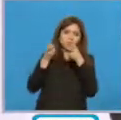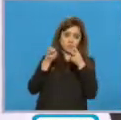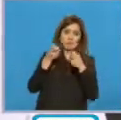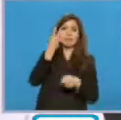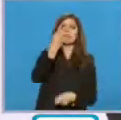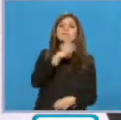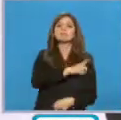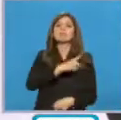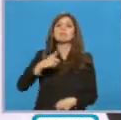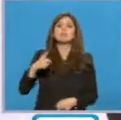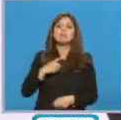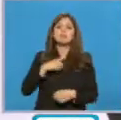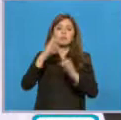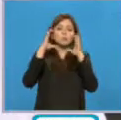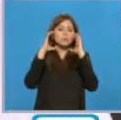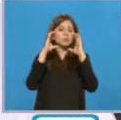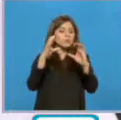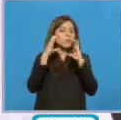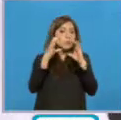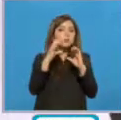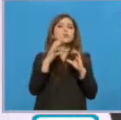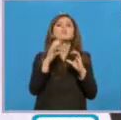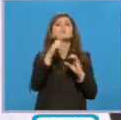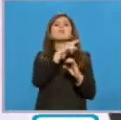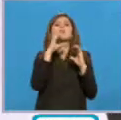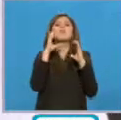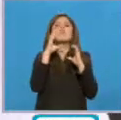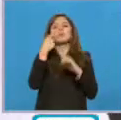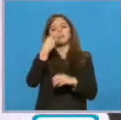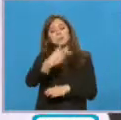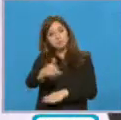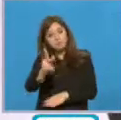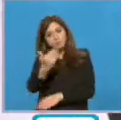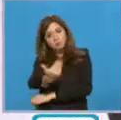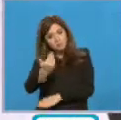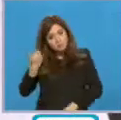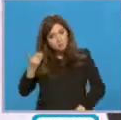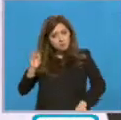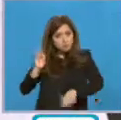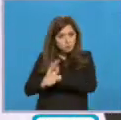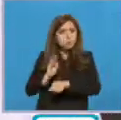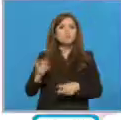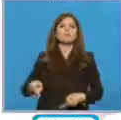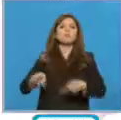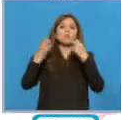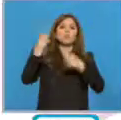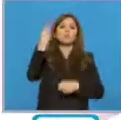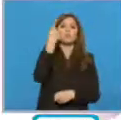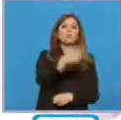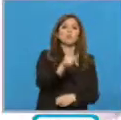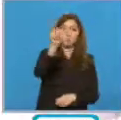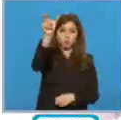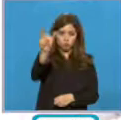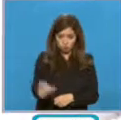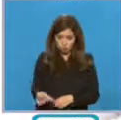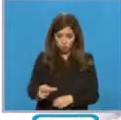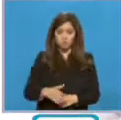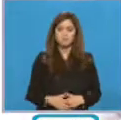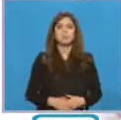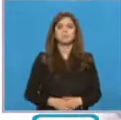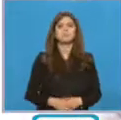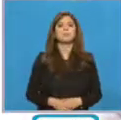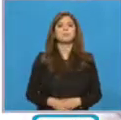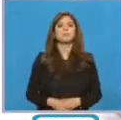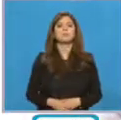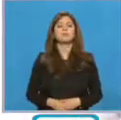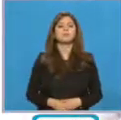cuidado. El autocuidado es la clave aquí para prevenir este delito del robo de identidad. ¿Qué casos son